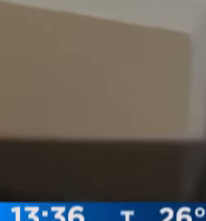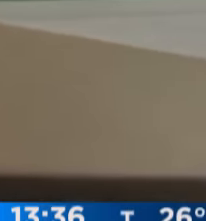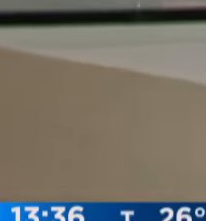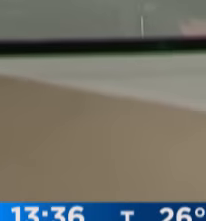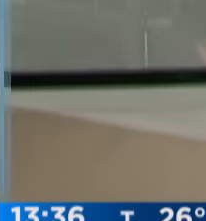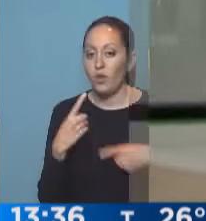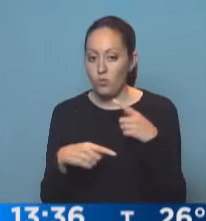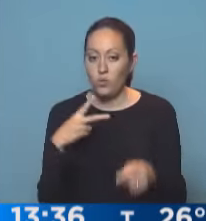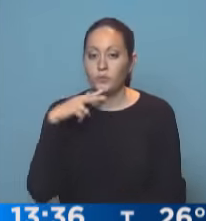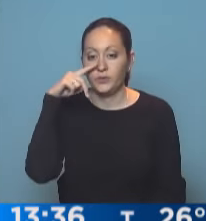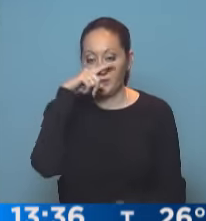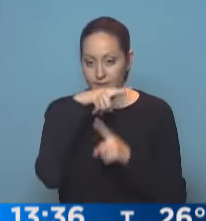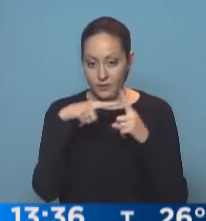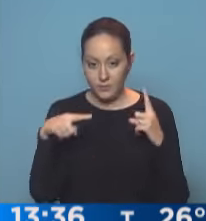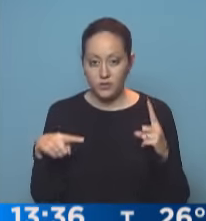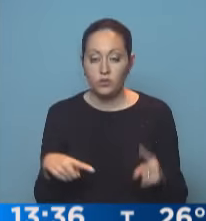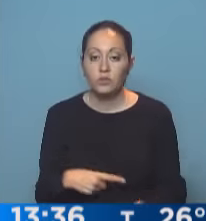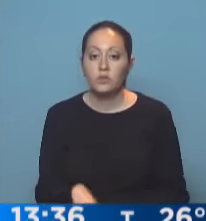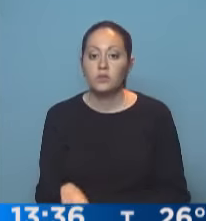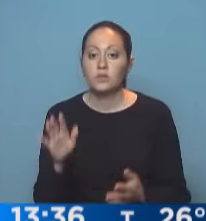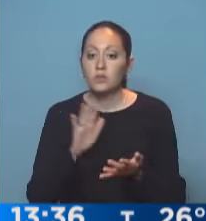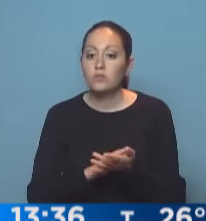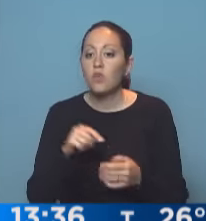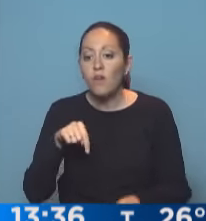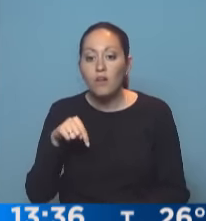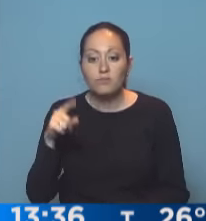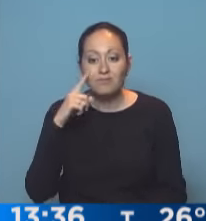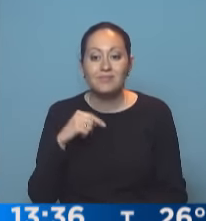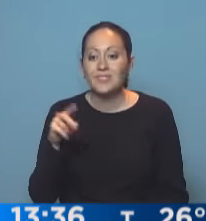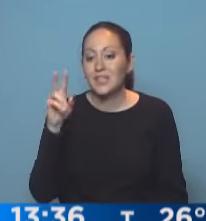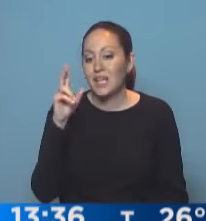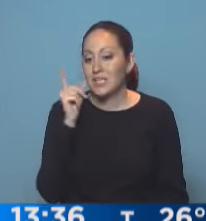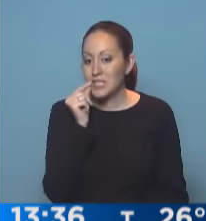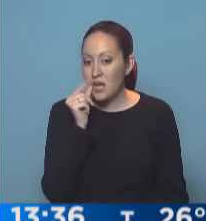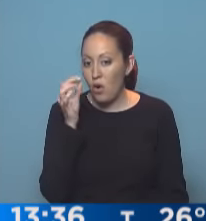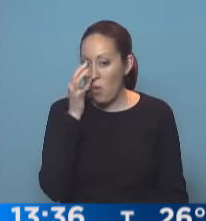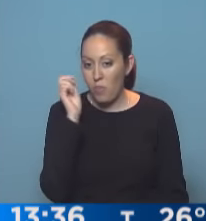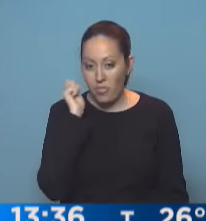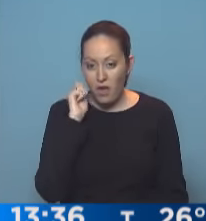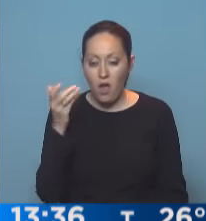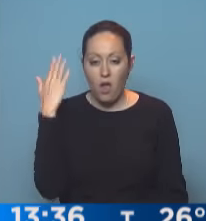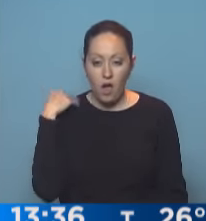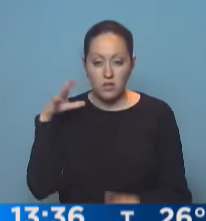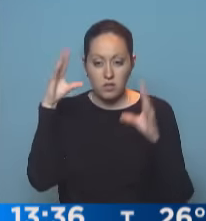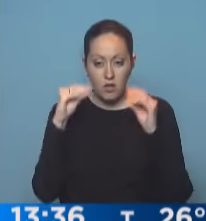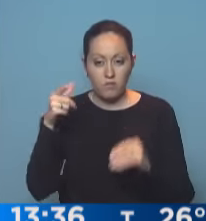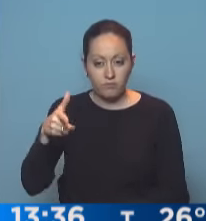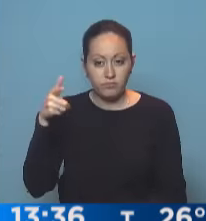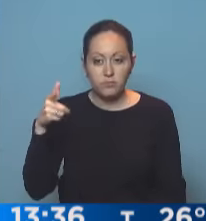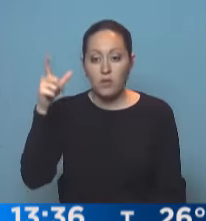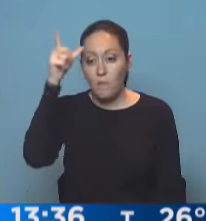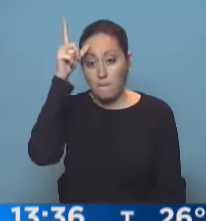Continuamos aquí en Visión 7 Mediodía. El caso del día tiene que ver con este chico de 20 años que fue baleado ayer por la noche por un efectivo de la